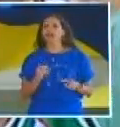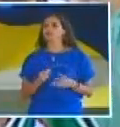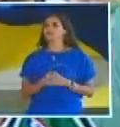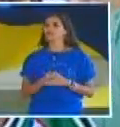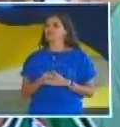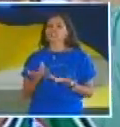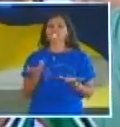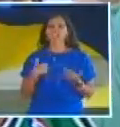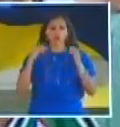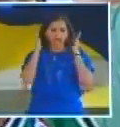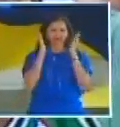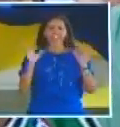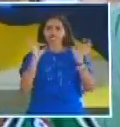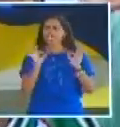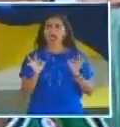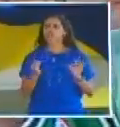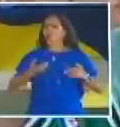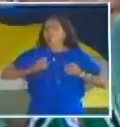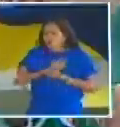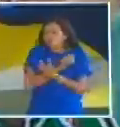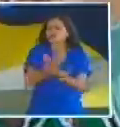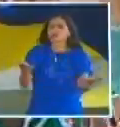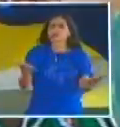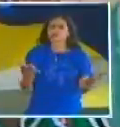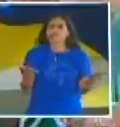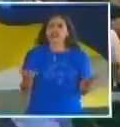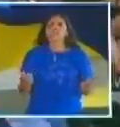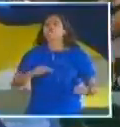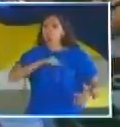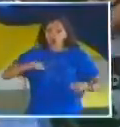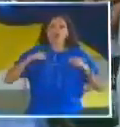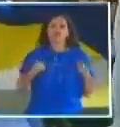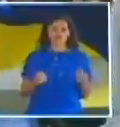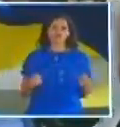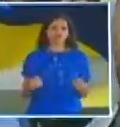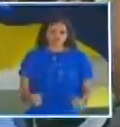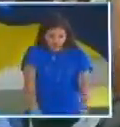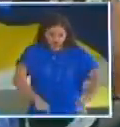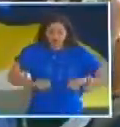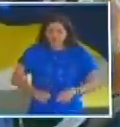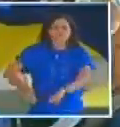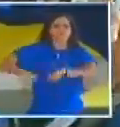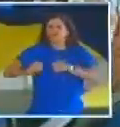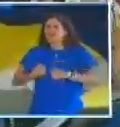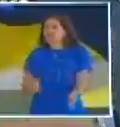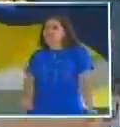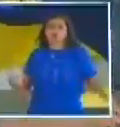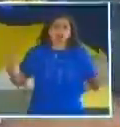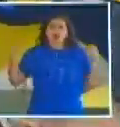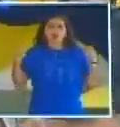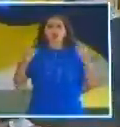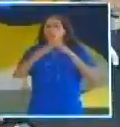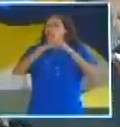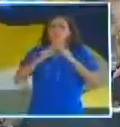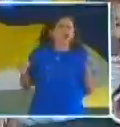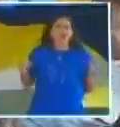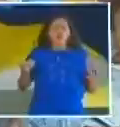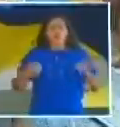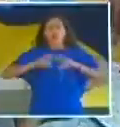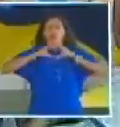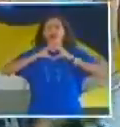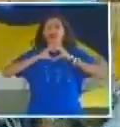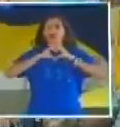sea atendida. Y desde ese momento nos pusimos las botas, nos pusimos todo el